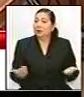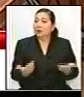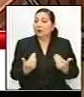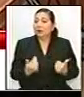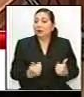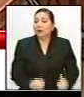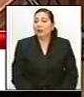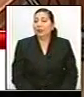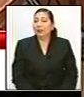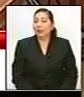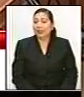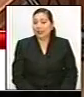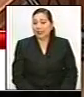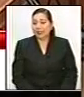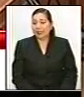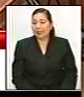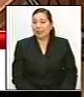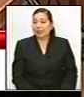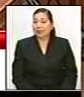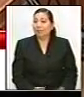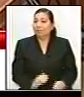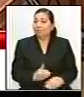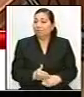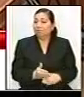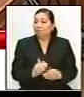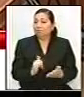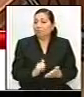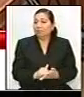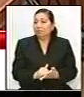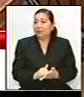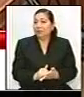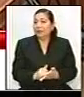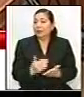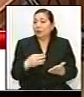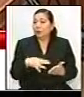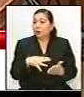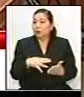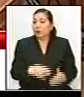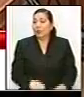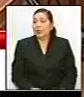hora. Entonces, llegaría el momento en que los que están estudiando